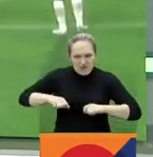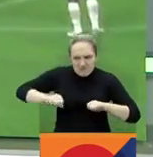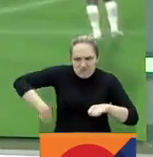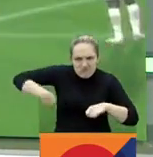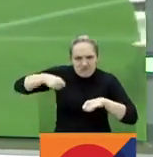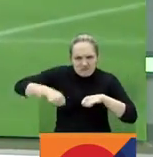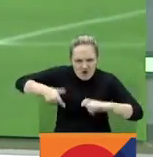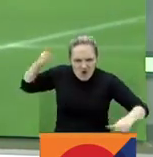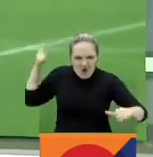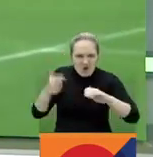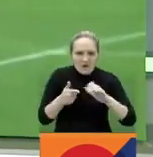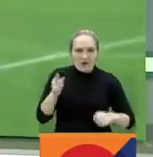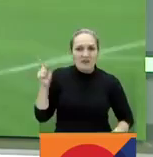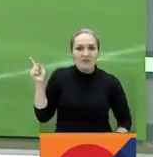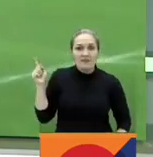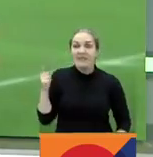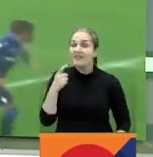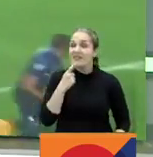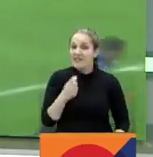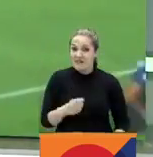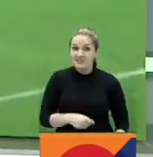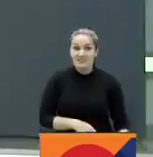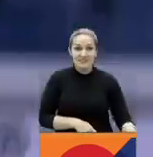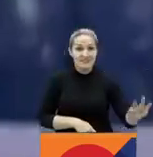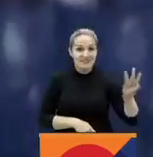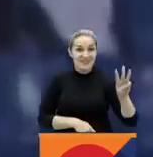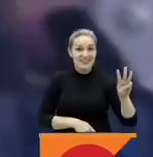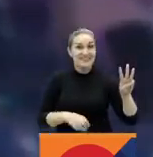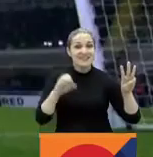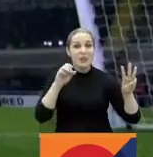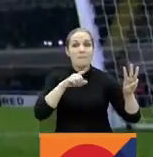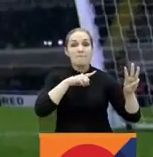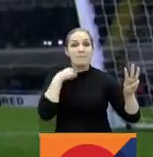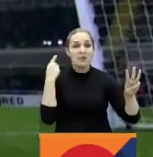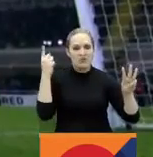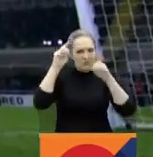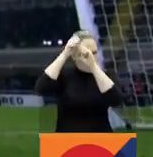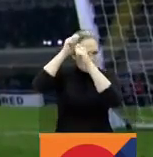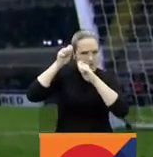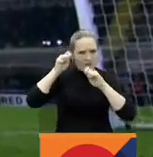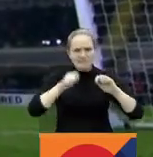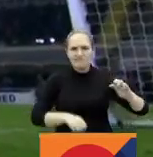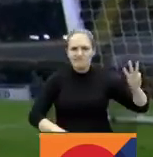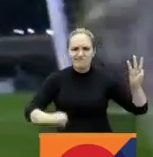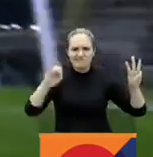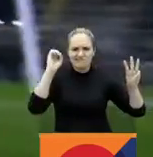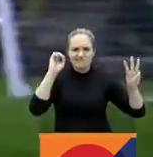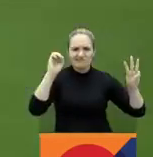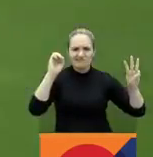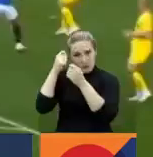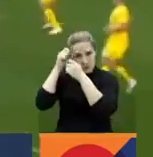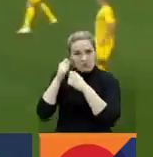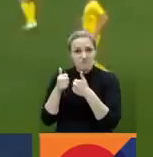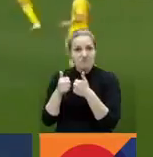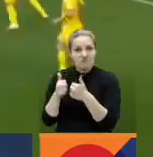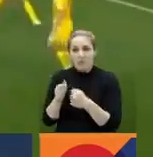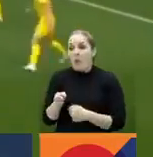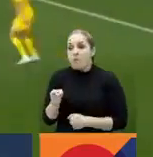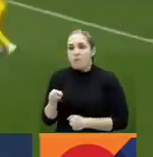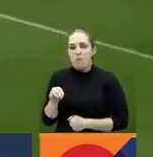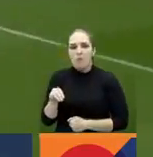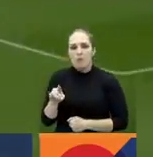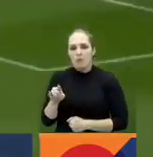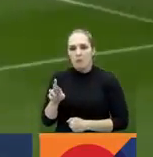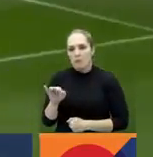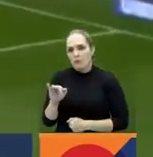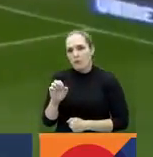partido dificilísimo. Iban perdiendo 3-0, minuto 85 y aparecía Dubán Zapata con el penal, gol 99, ingresó en los